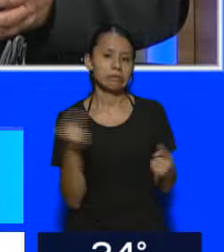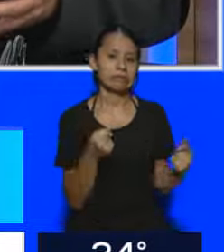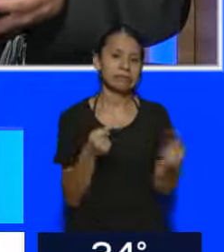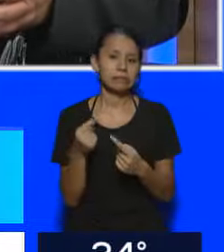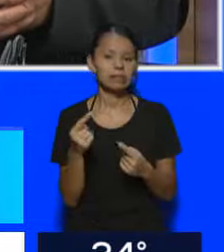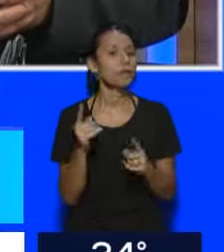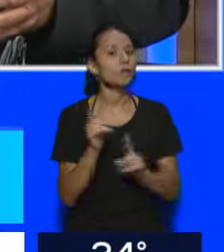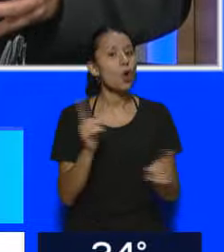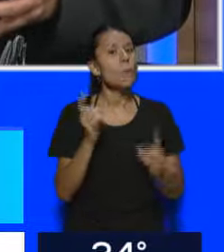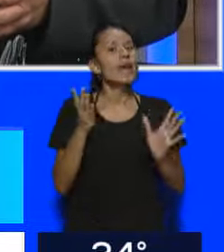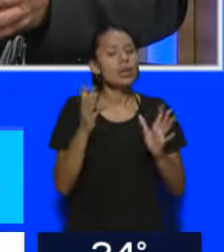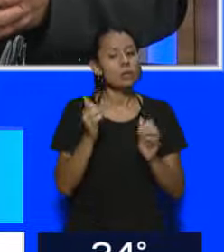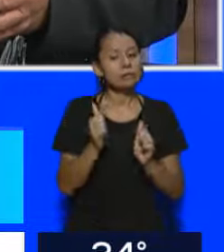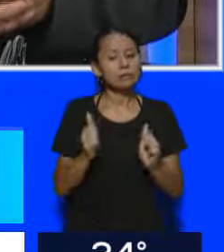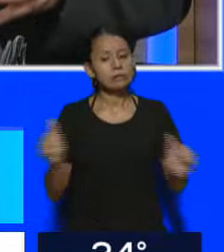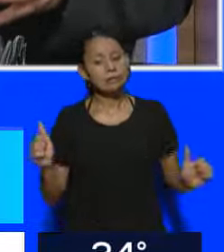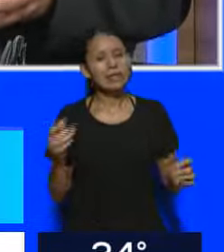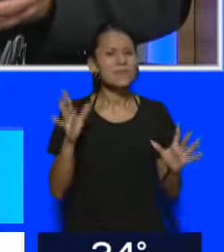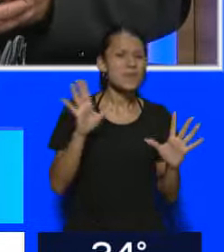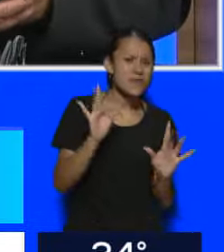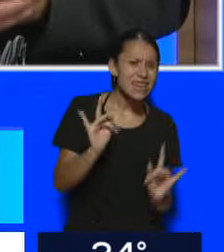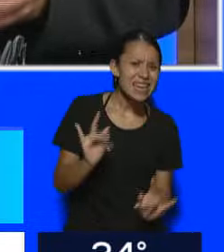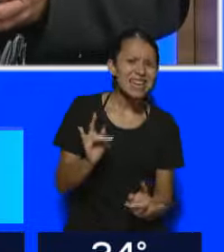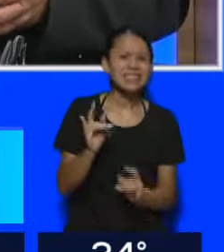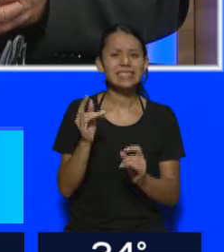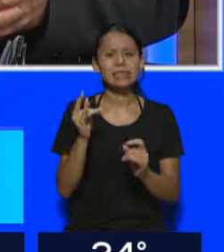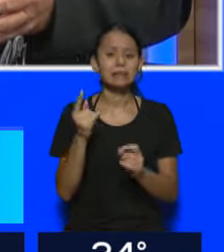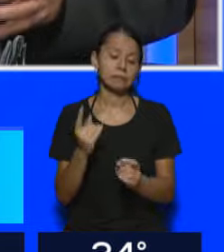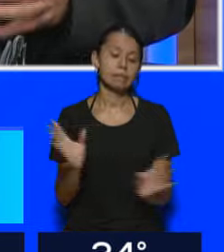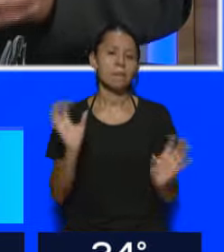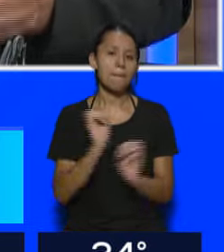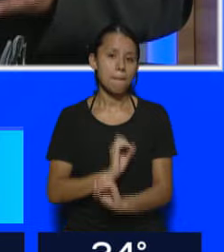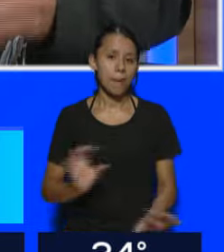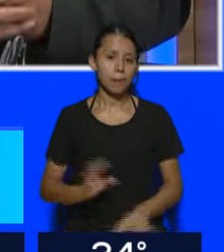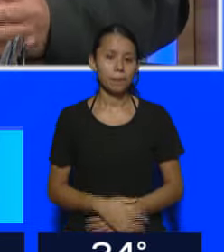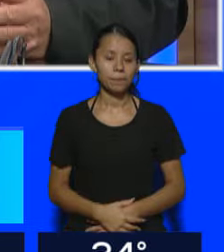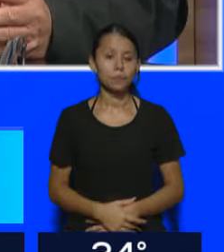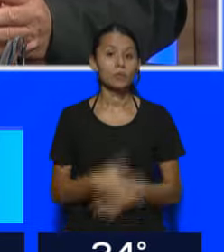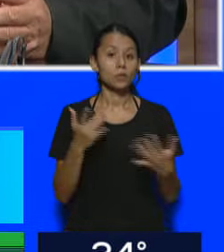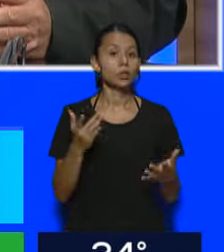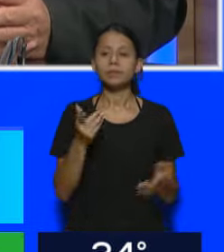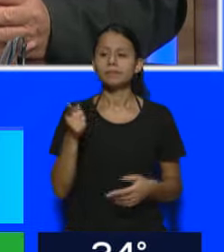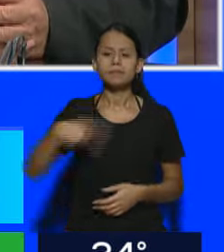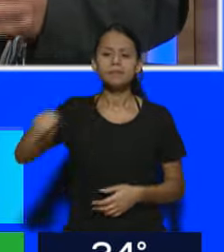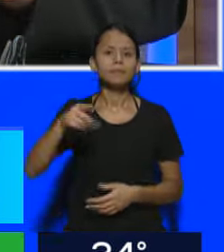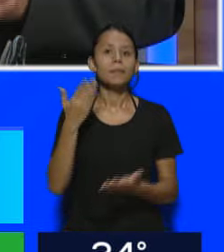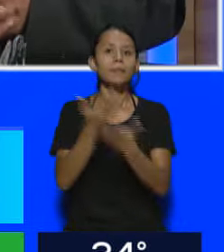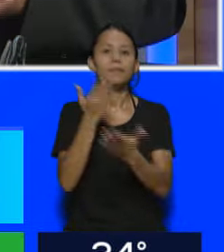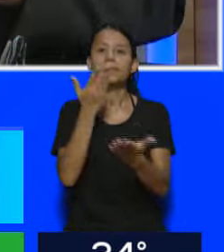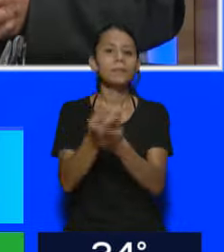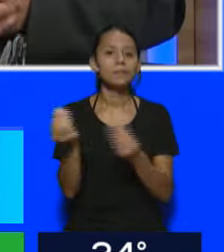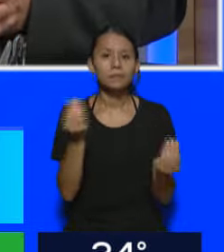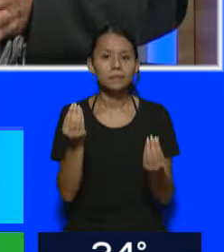de distanciamiento y de tensión. Claro. Ahora, lo que ellos piden es la intervención del Estado. Es decir, que el